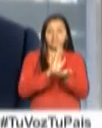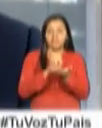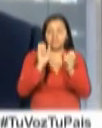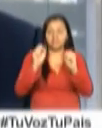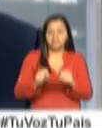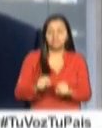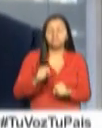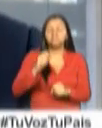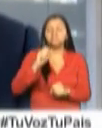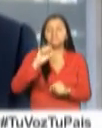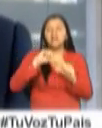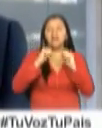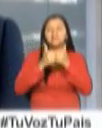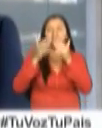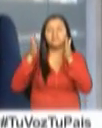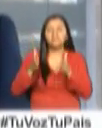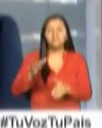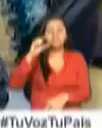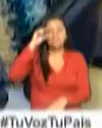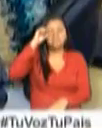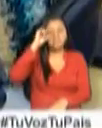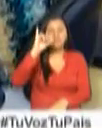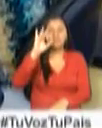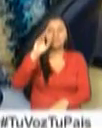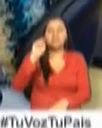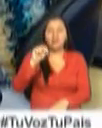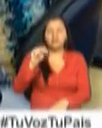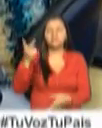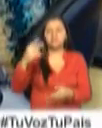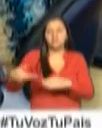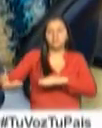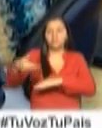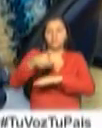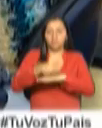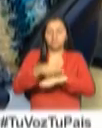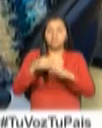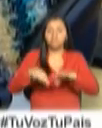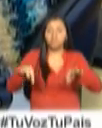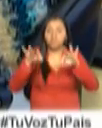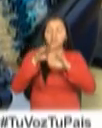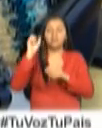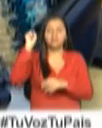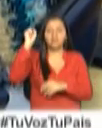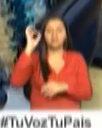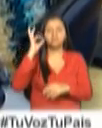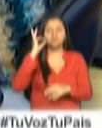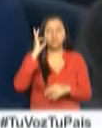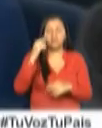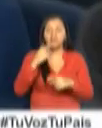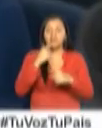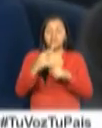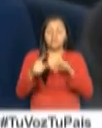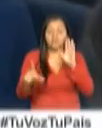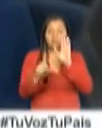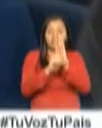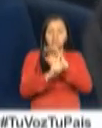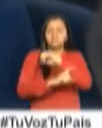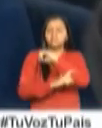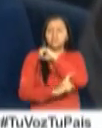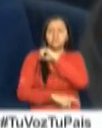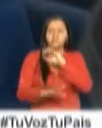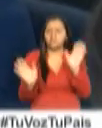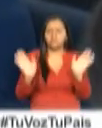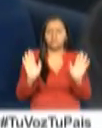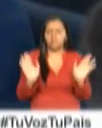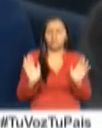es garantizar los derechos de la mujer. Y resaltó además que la normativa no contempla sanciones. Al contrario, la